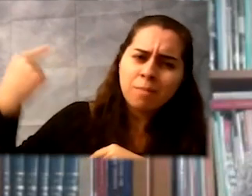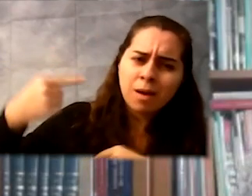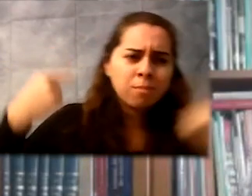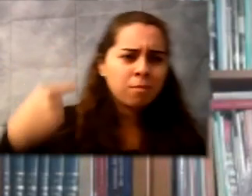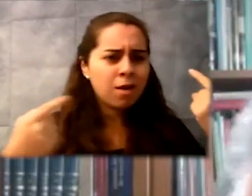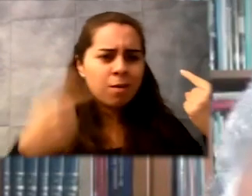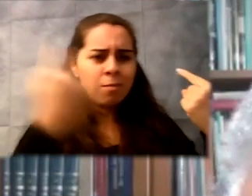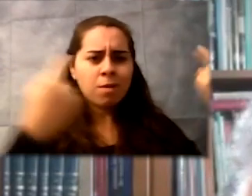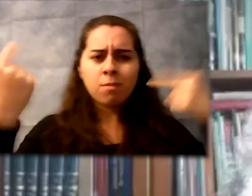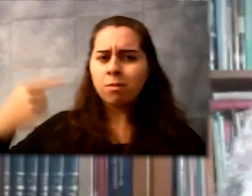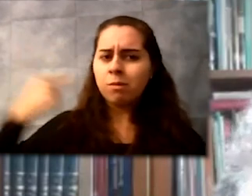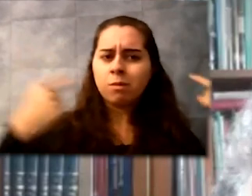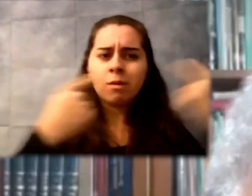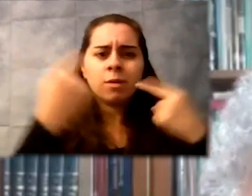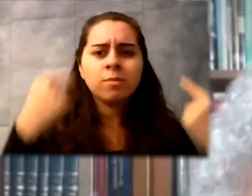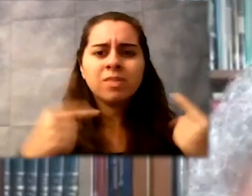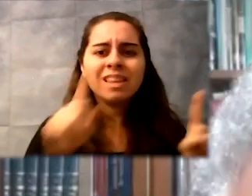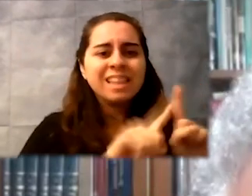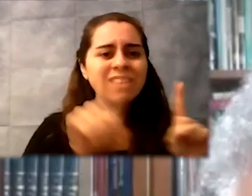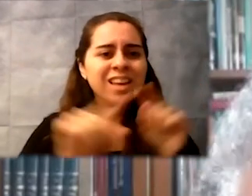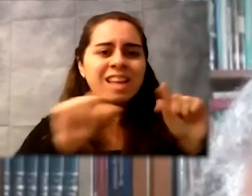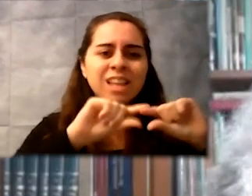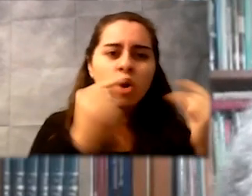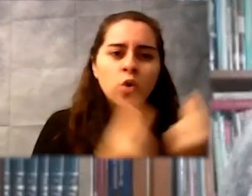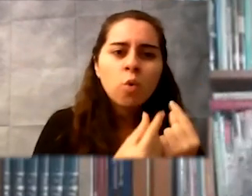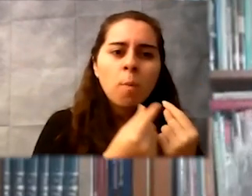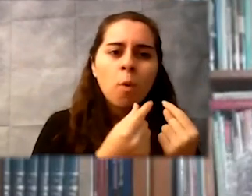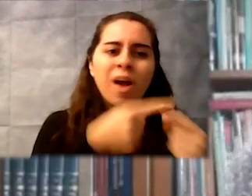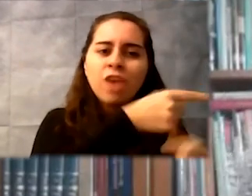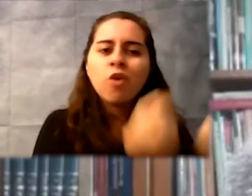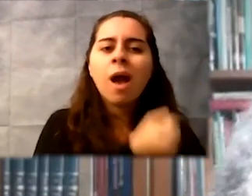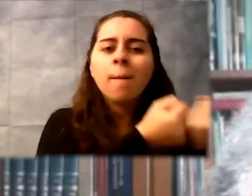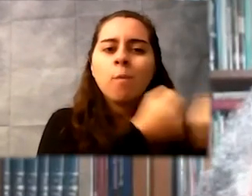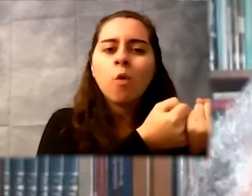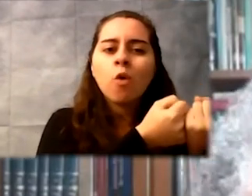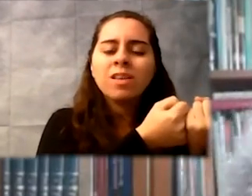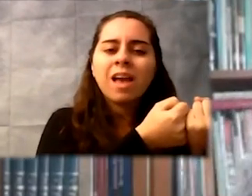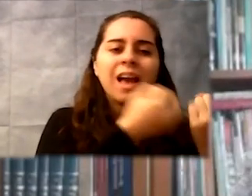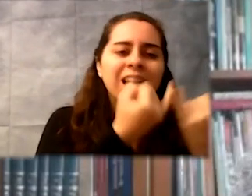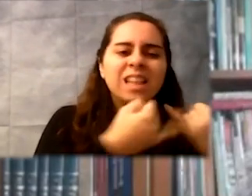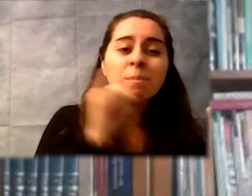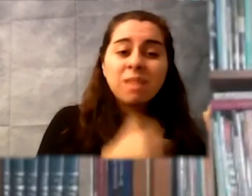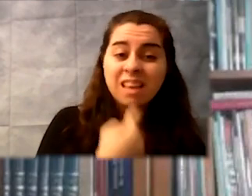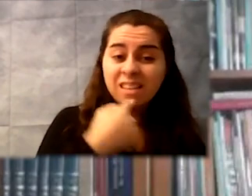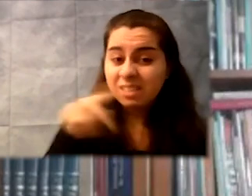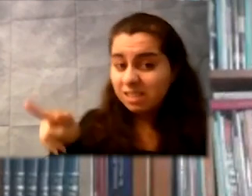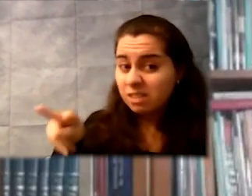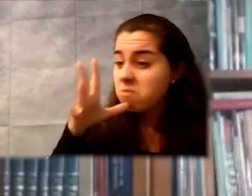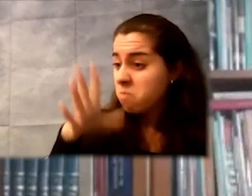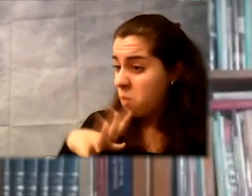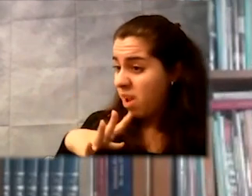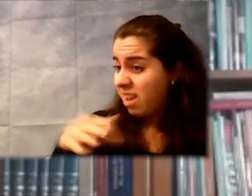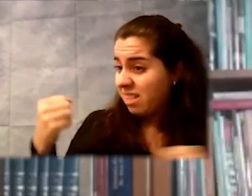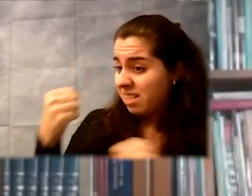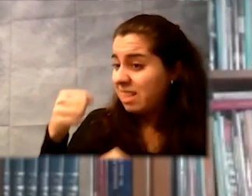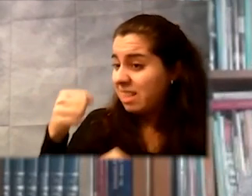atacaban las personas y los partidos que creían en la independencia, que nos decían que lo que decíamos de los derechos de las mujeres llegaría con la independencia de Puerto